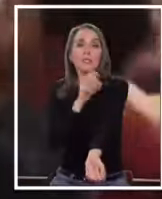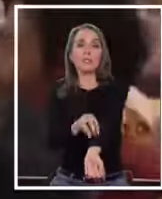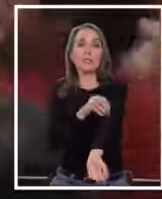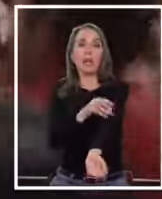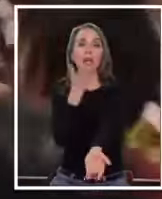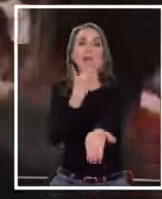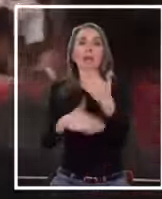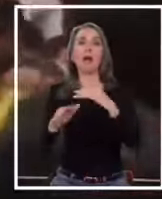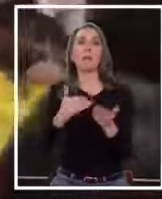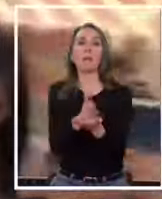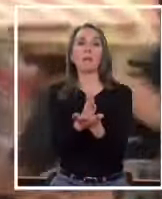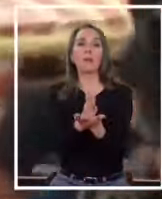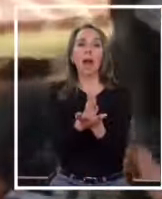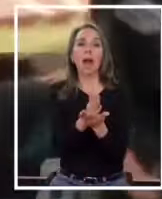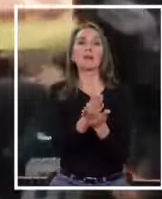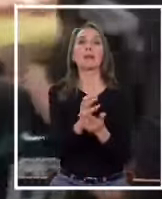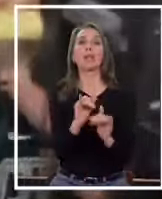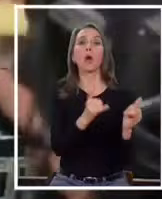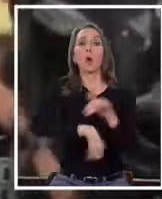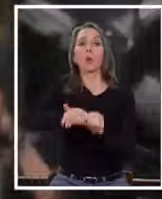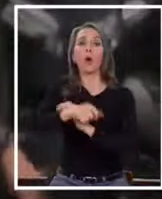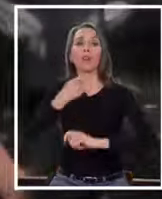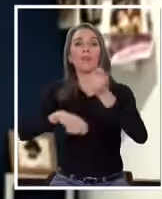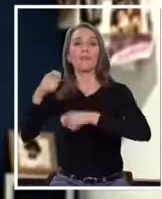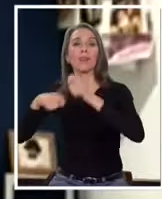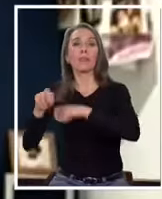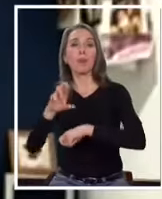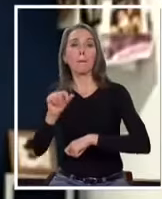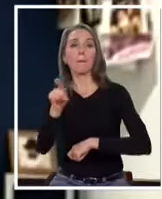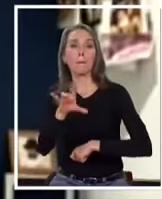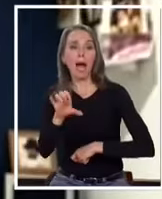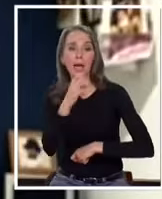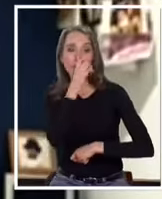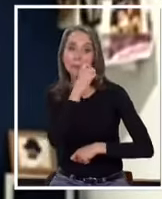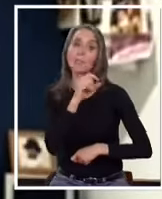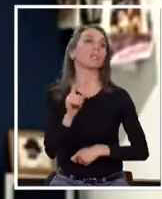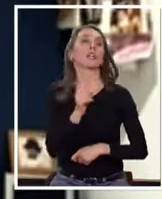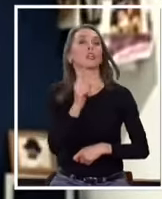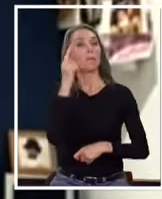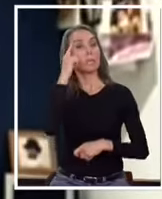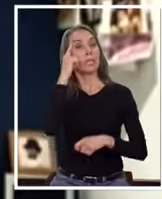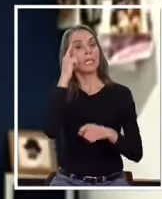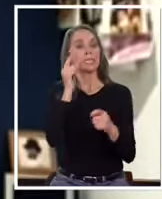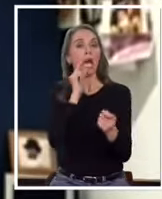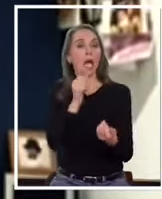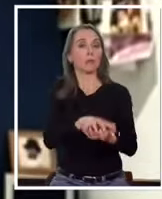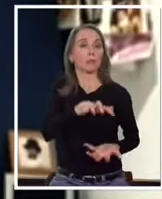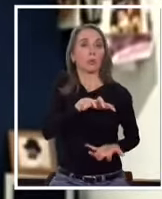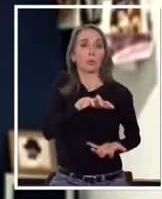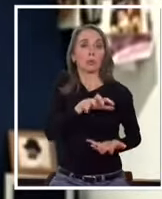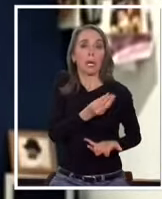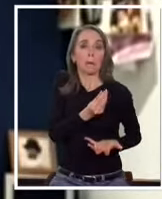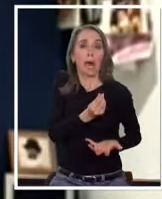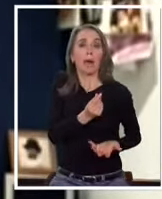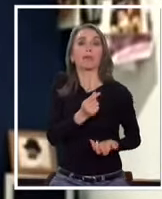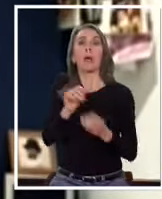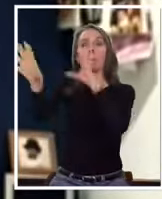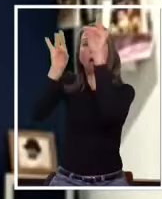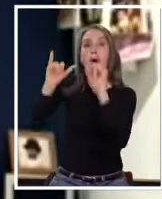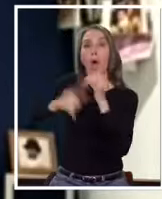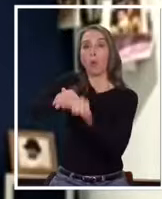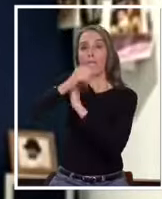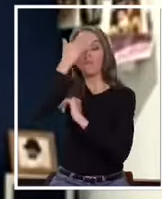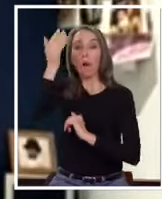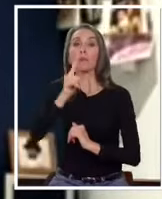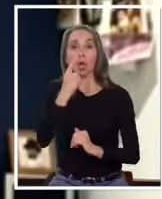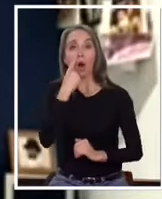la planificación del mercado de pases en el club. No está la chiquera abierta para traer grandes figuras, pero, ojo, se